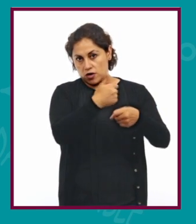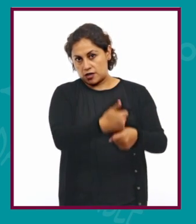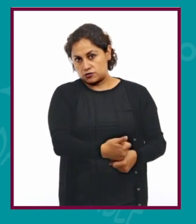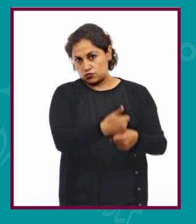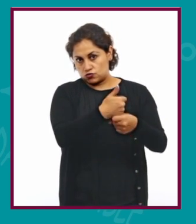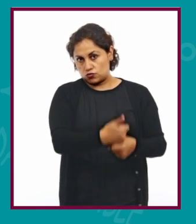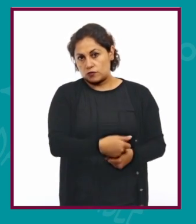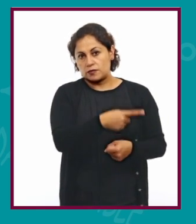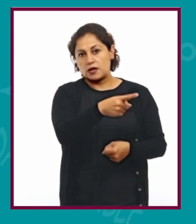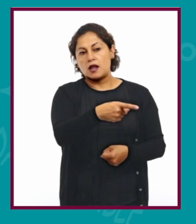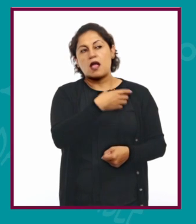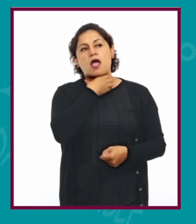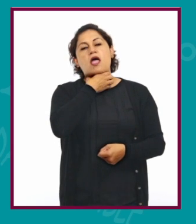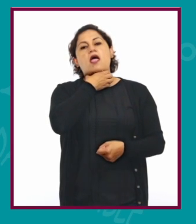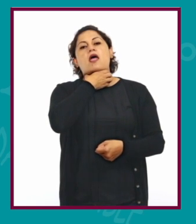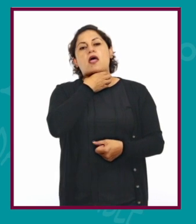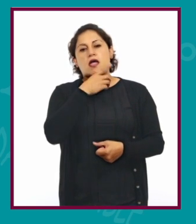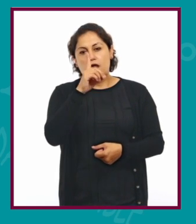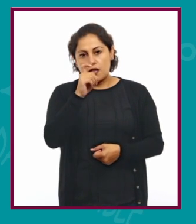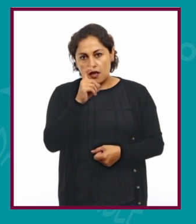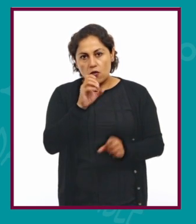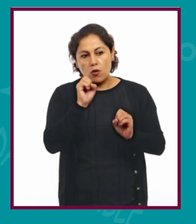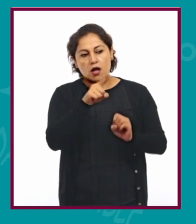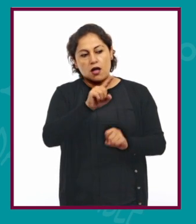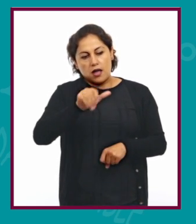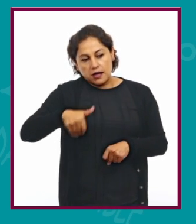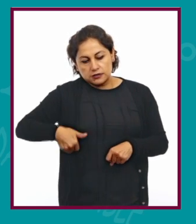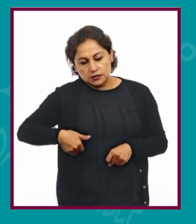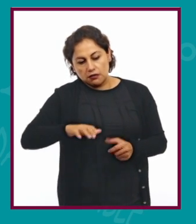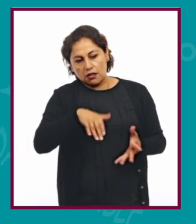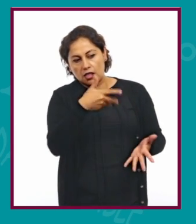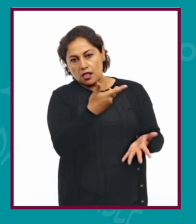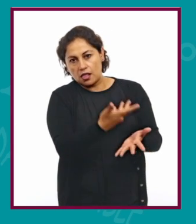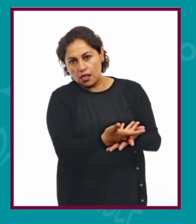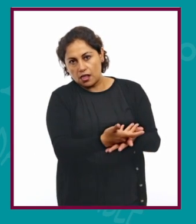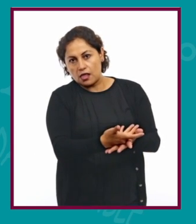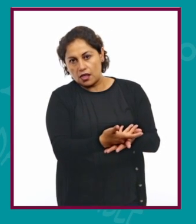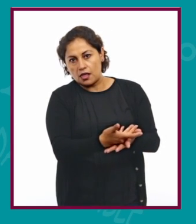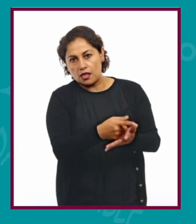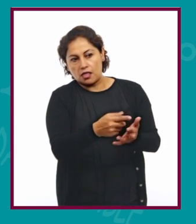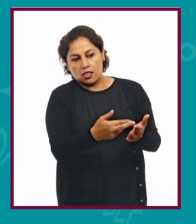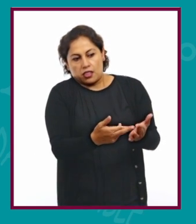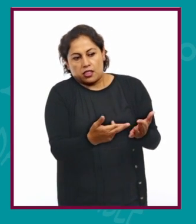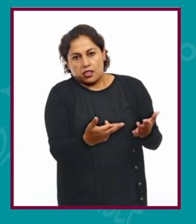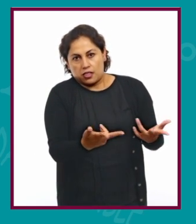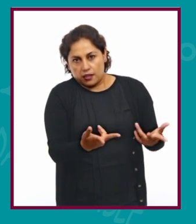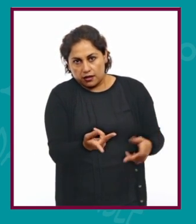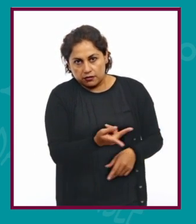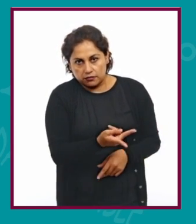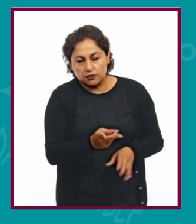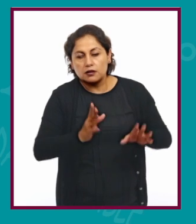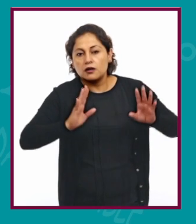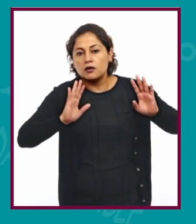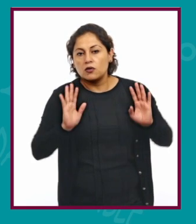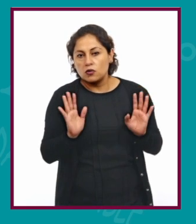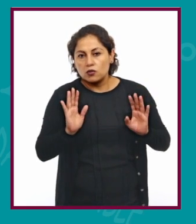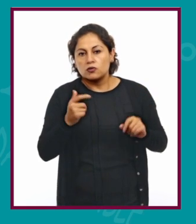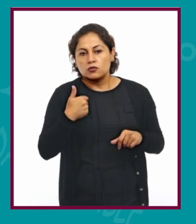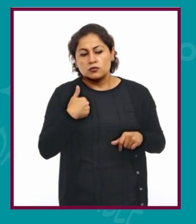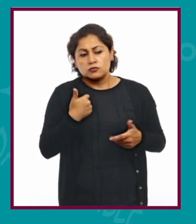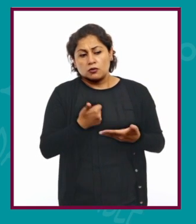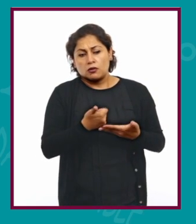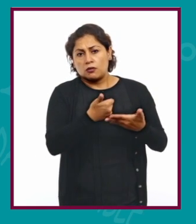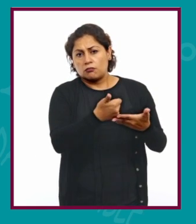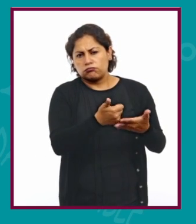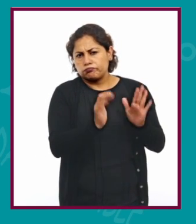que está sufriendo, a alguien que se está ahogando en el agua, o alguien que tuvo un accidente o se cayó y, digamos, se rompió la pierna,